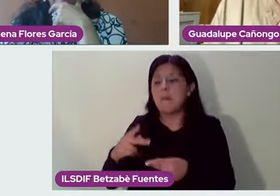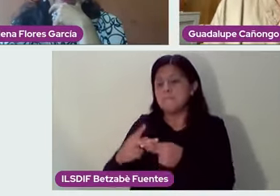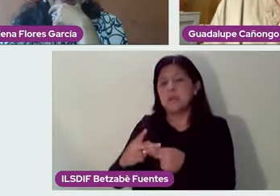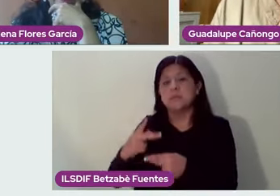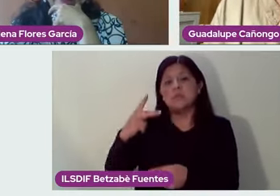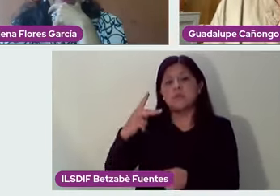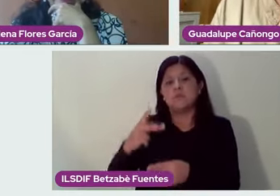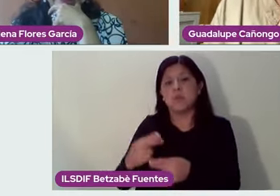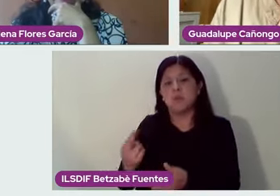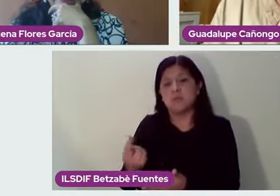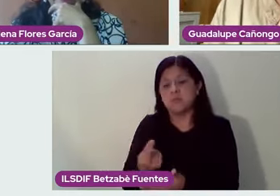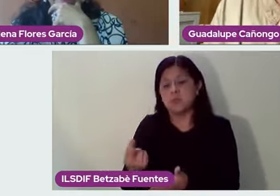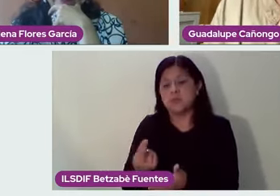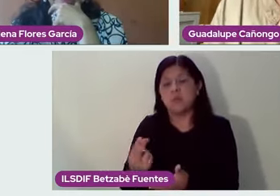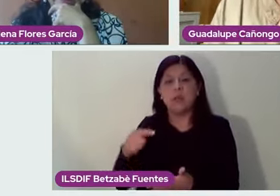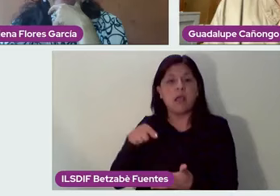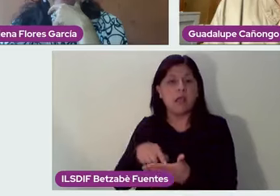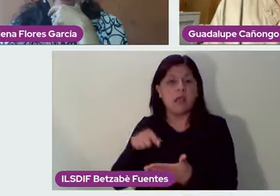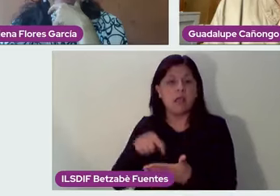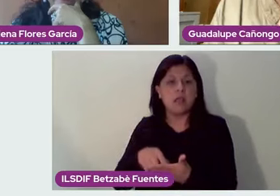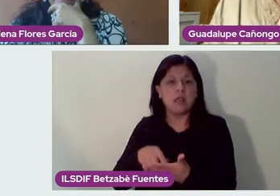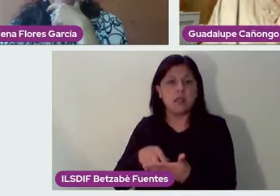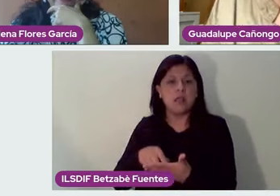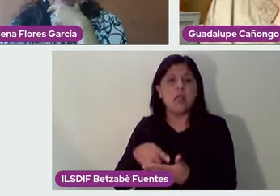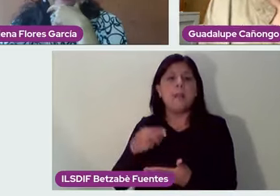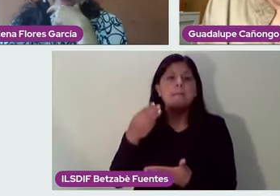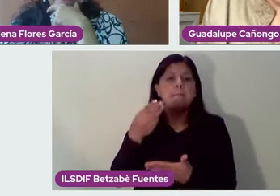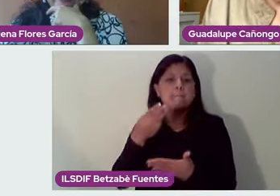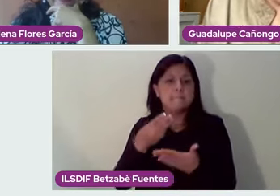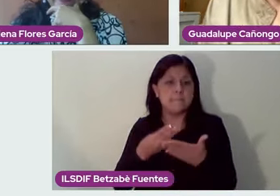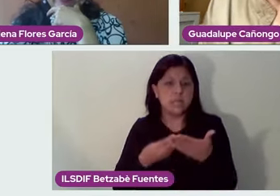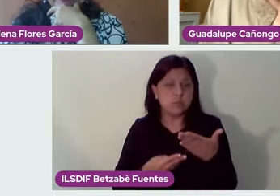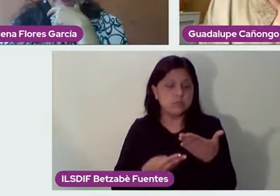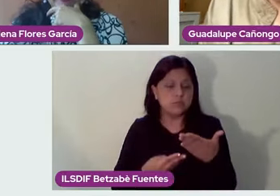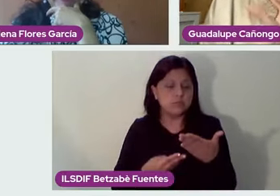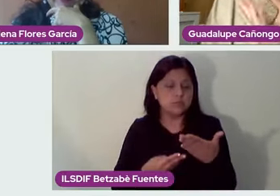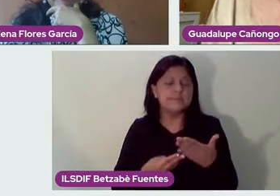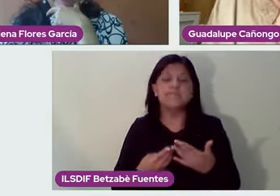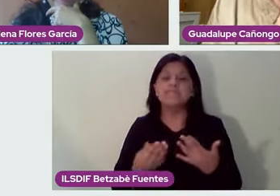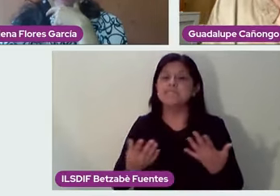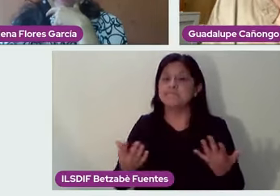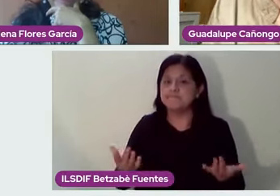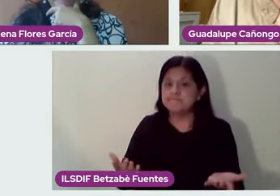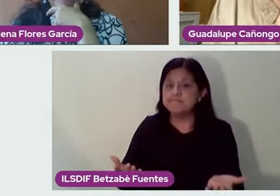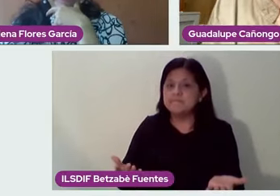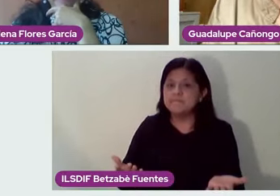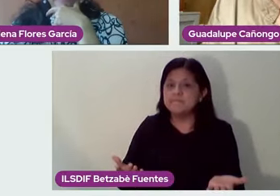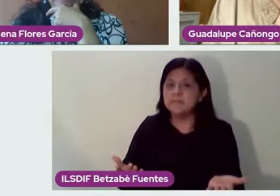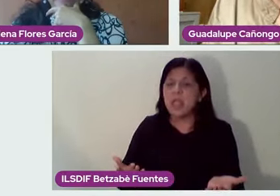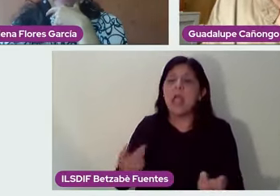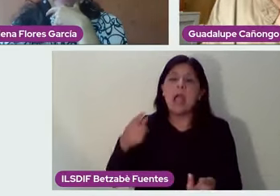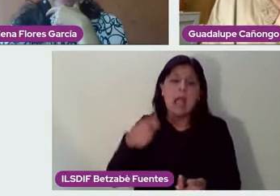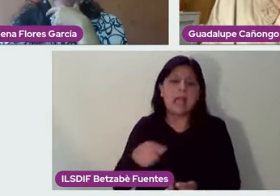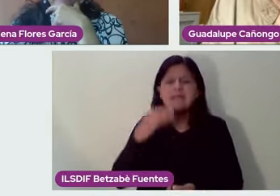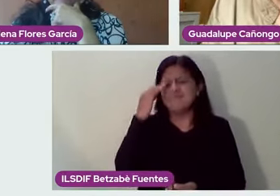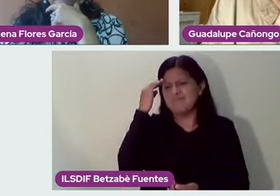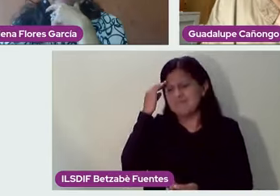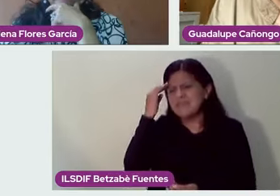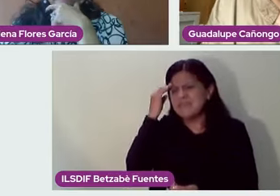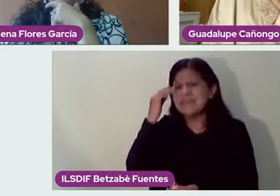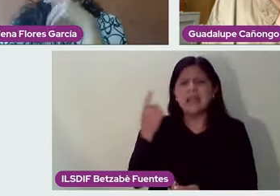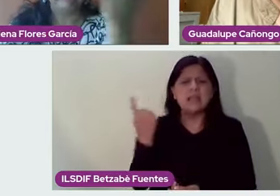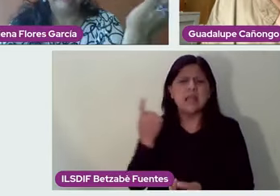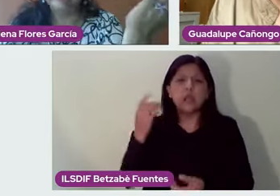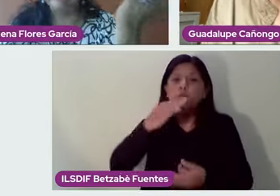Y entonces es, ah, ¿cómo, no? Ya damos por hecho en estos lugares que todos traemos